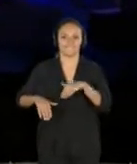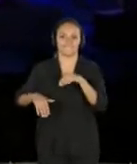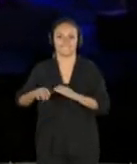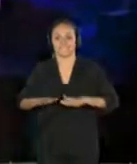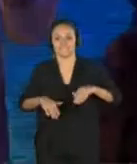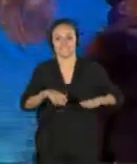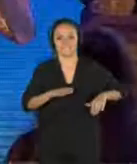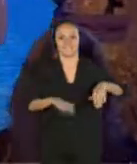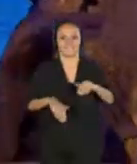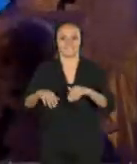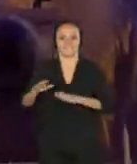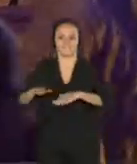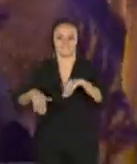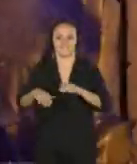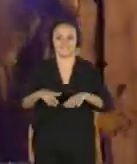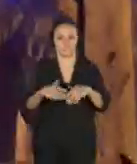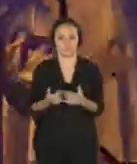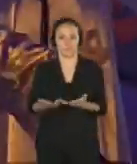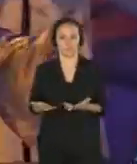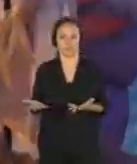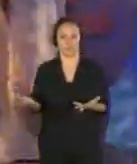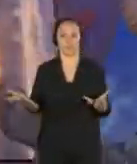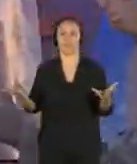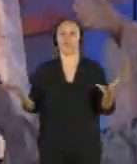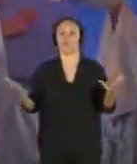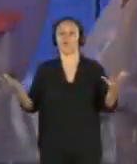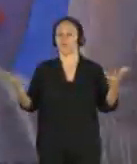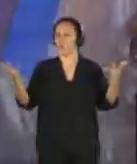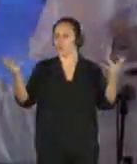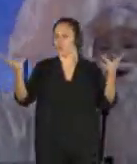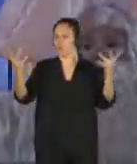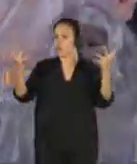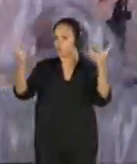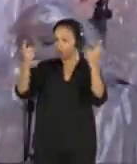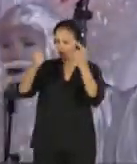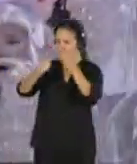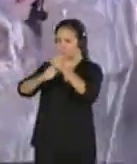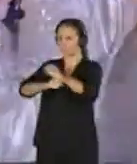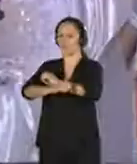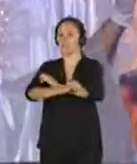Oh,